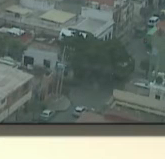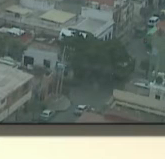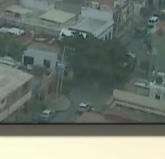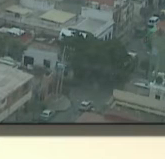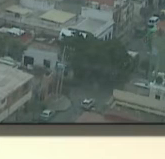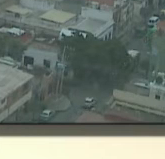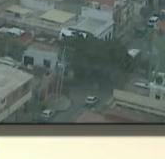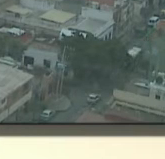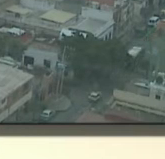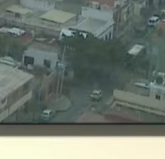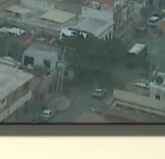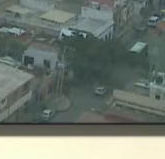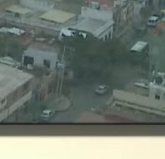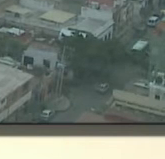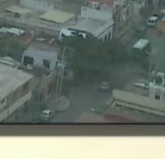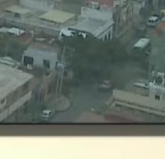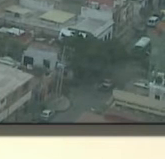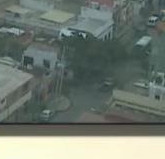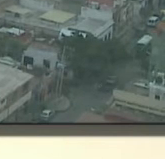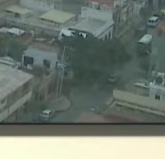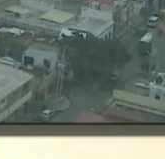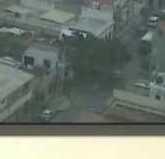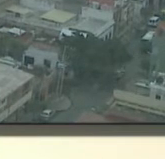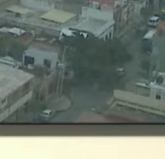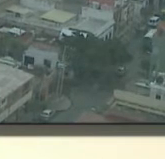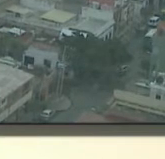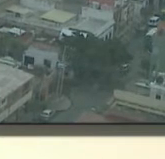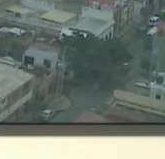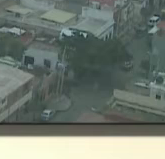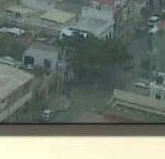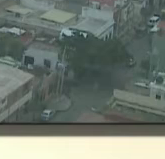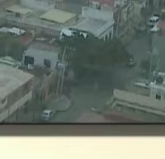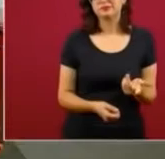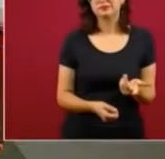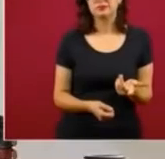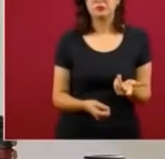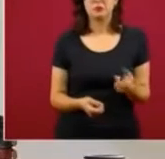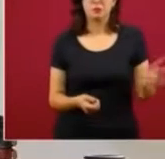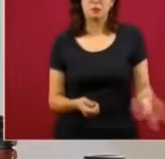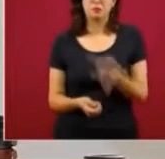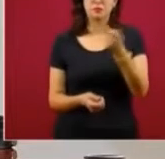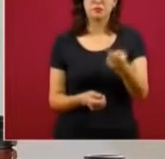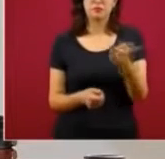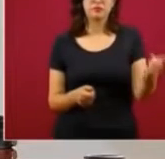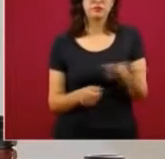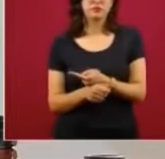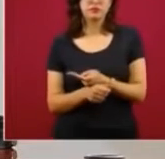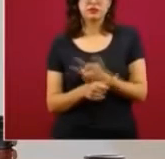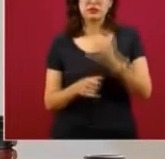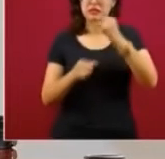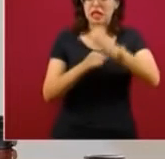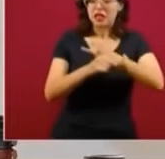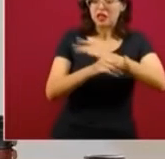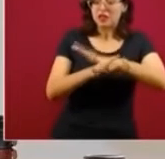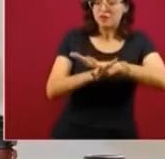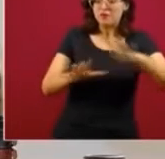de Brunswick el 30 de abril de 1777 en Alemania y murió el 23 de